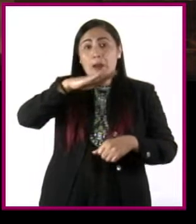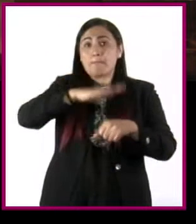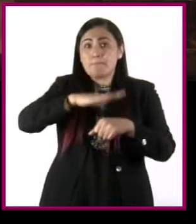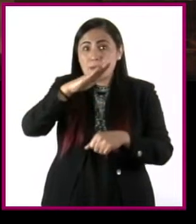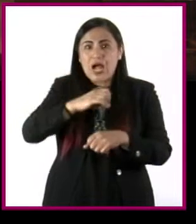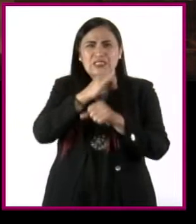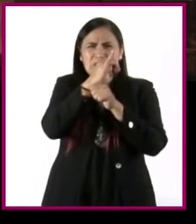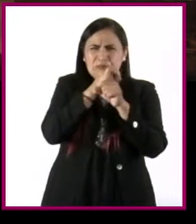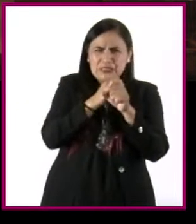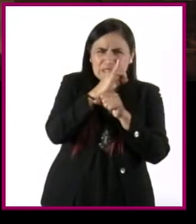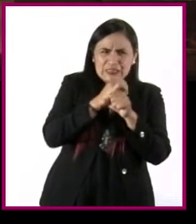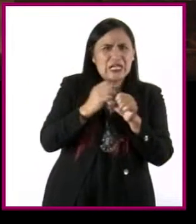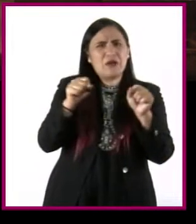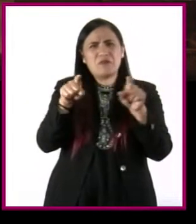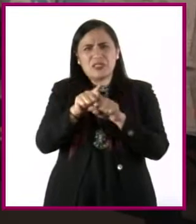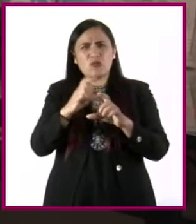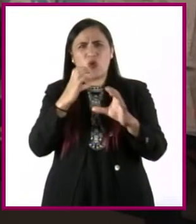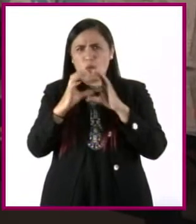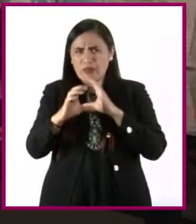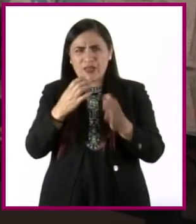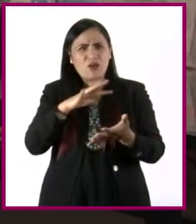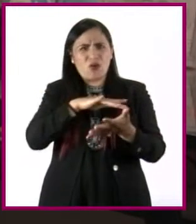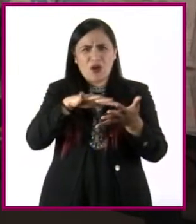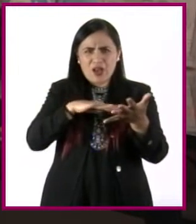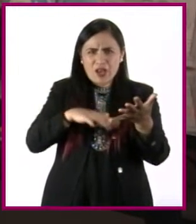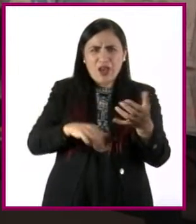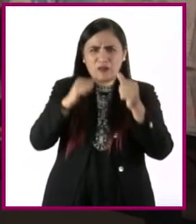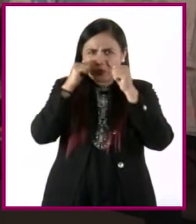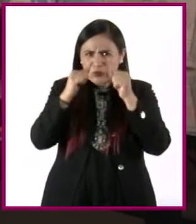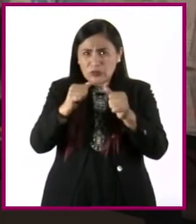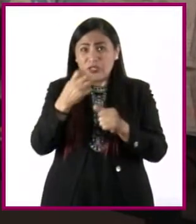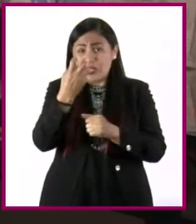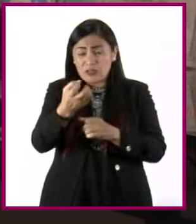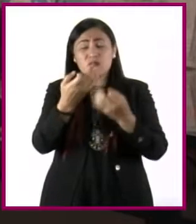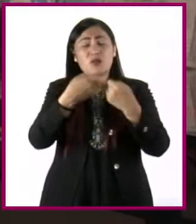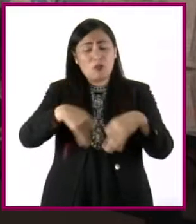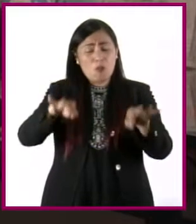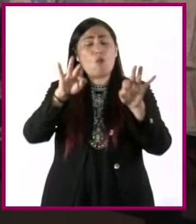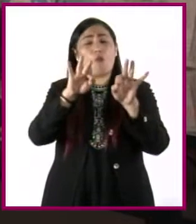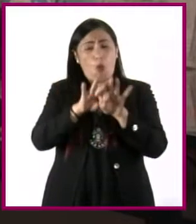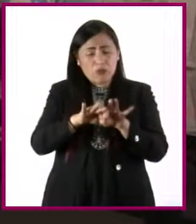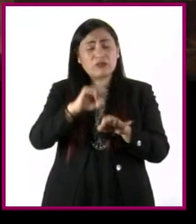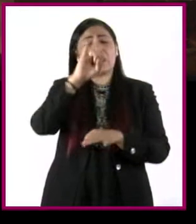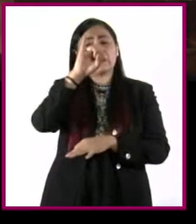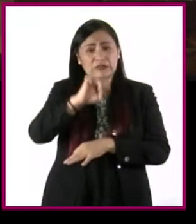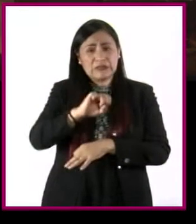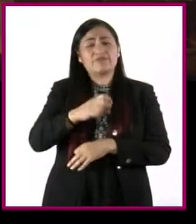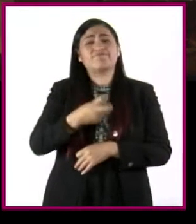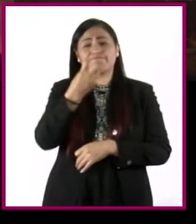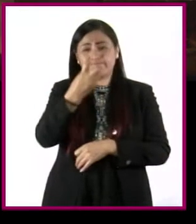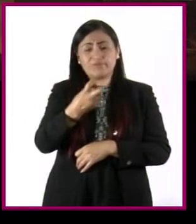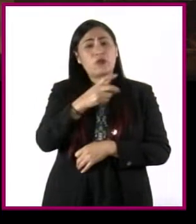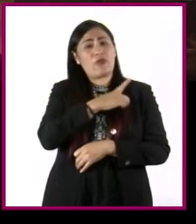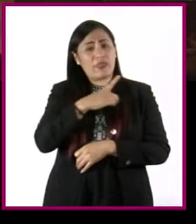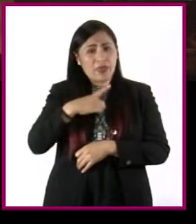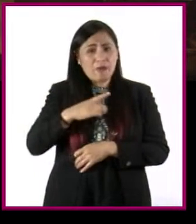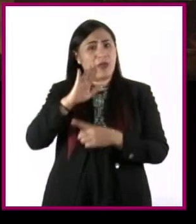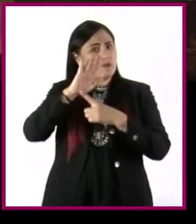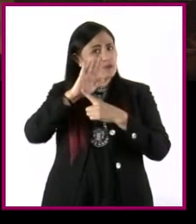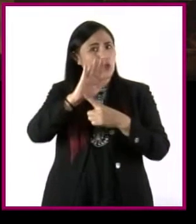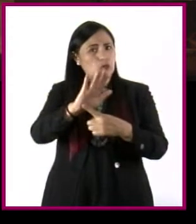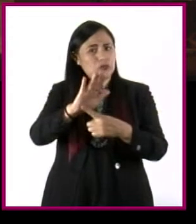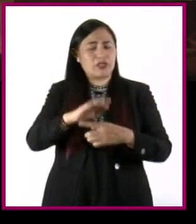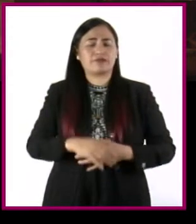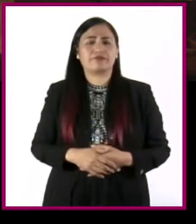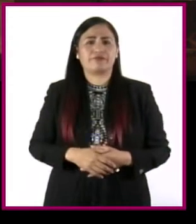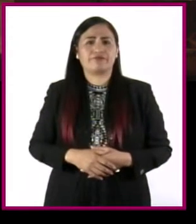posible leerlos y escuchar sus comentarios. Esto es algo que nos importa a todos y necesita hablarse. Así es. El hecho